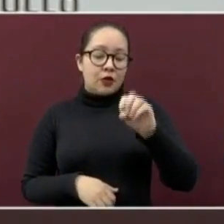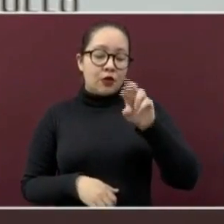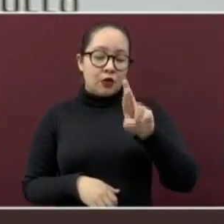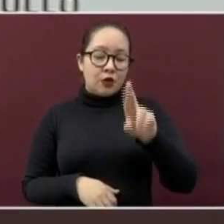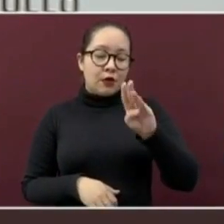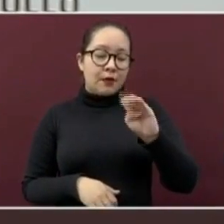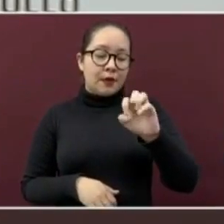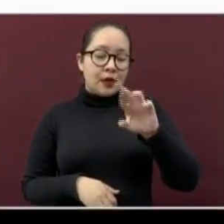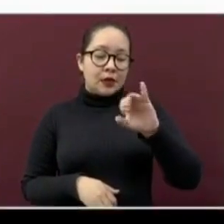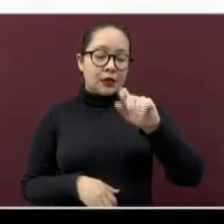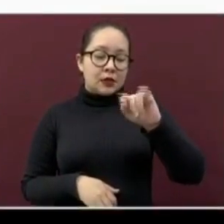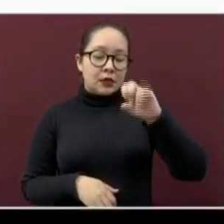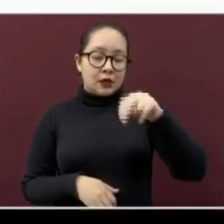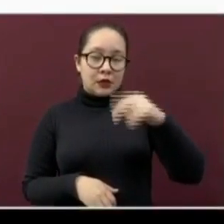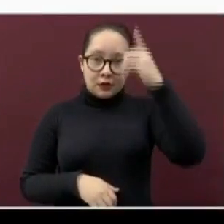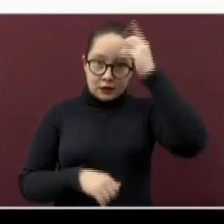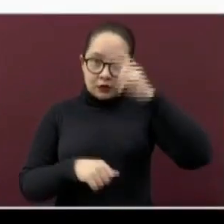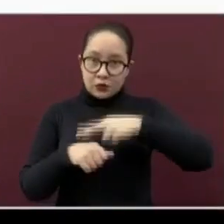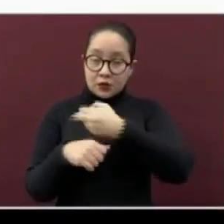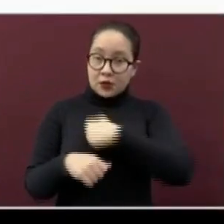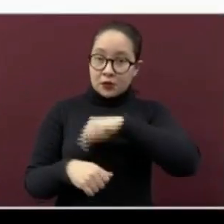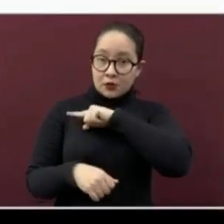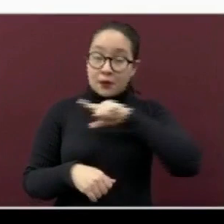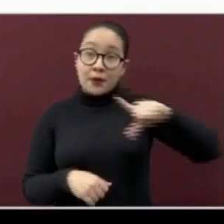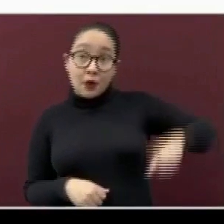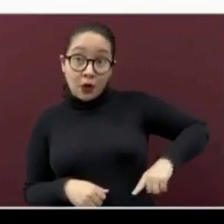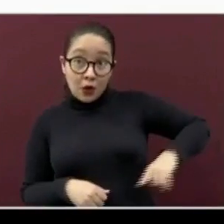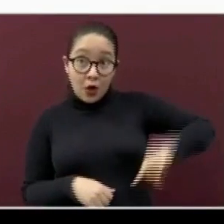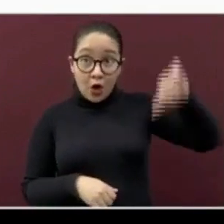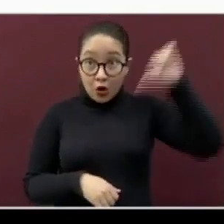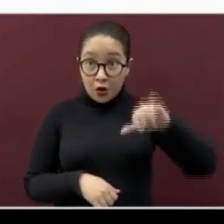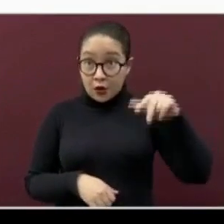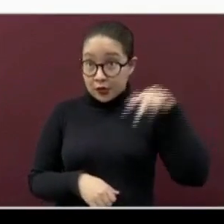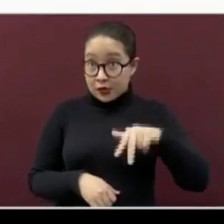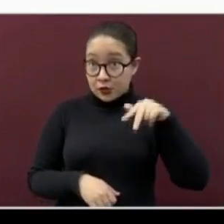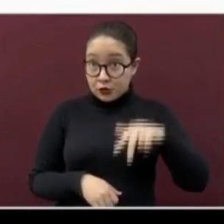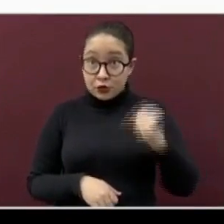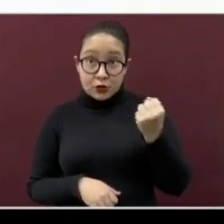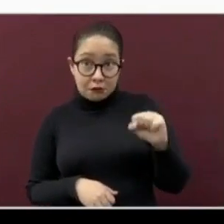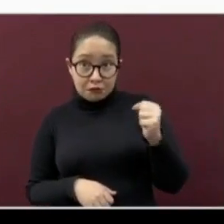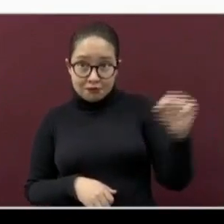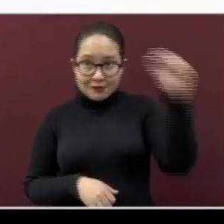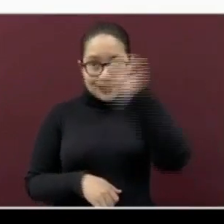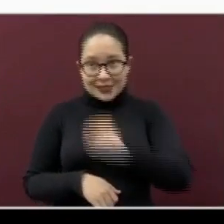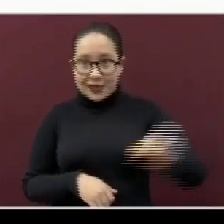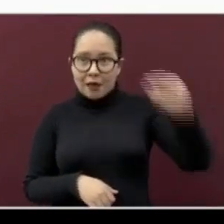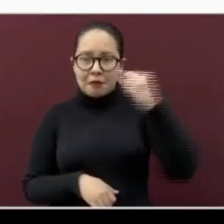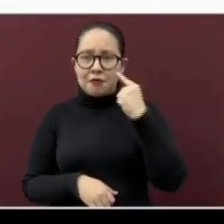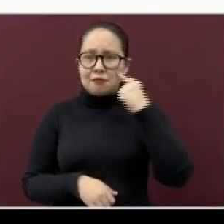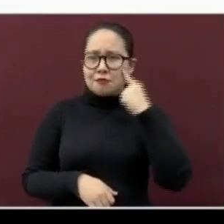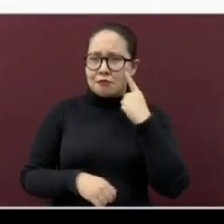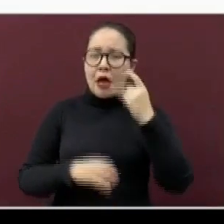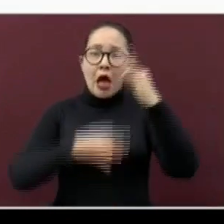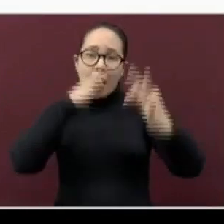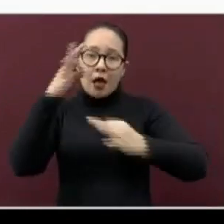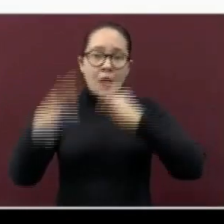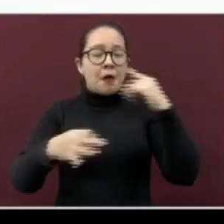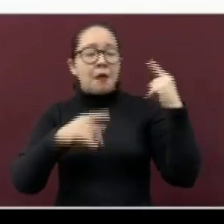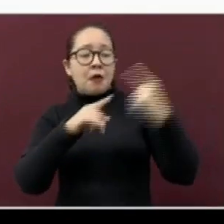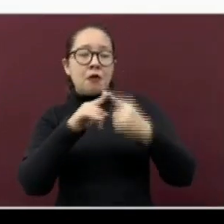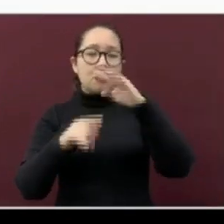de salud pública. El día de hoy, sábado 18 de septiembre, presentaremos el informe número